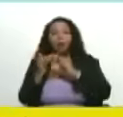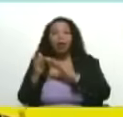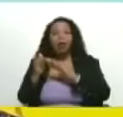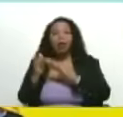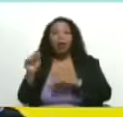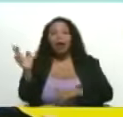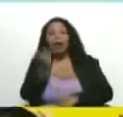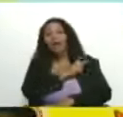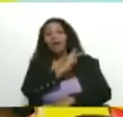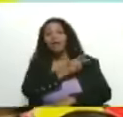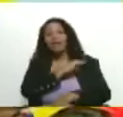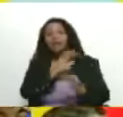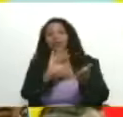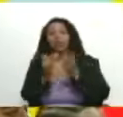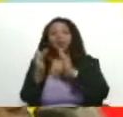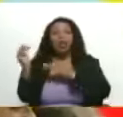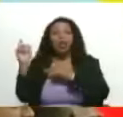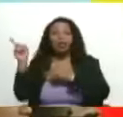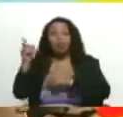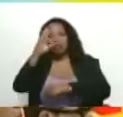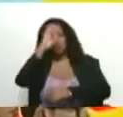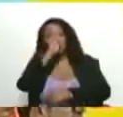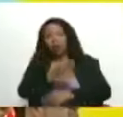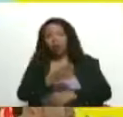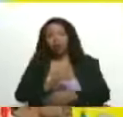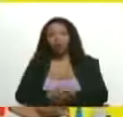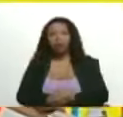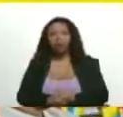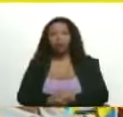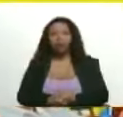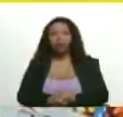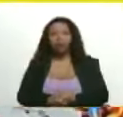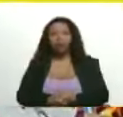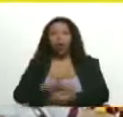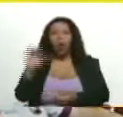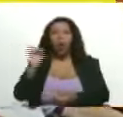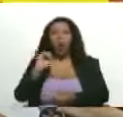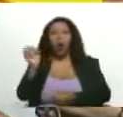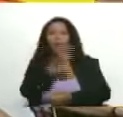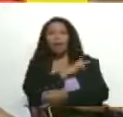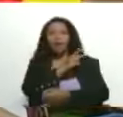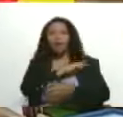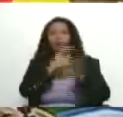jefe de comunidad que fue electo hace apenas un año. O la jefa de comunidad.